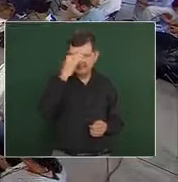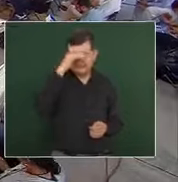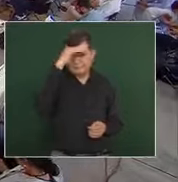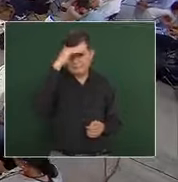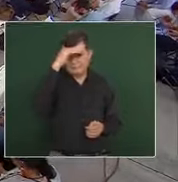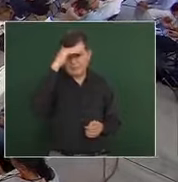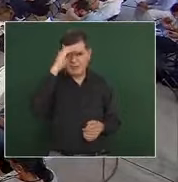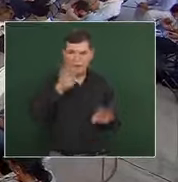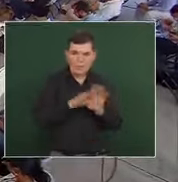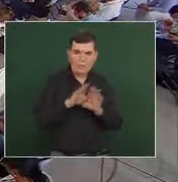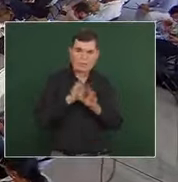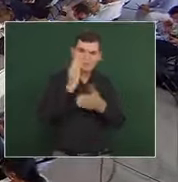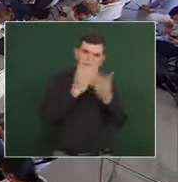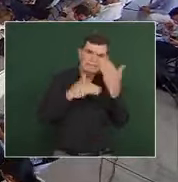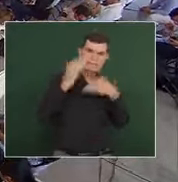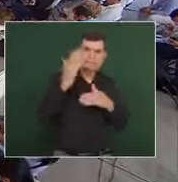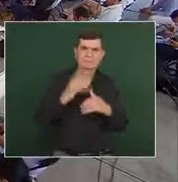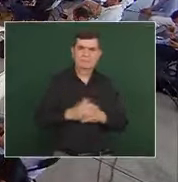en salir adelante,